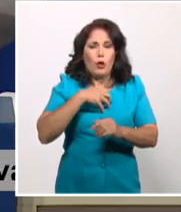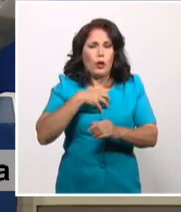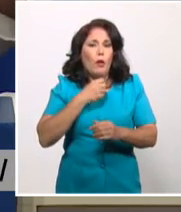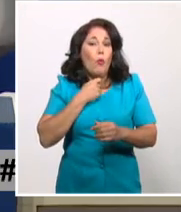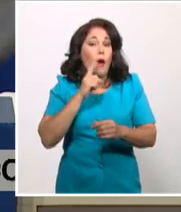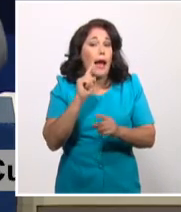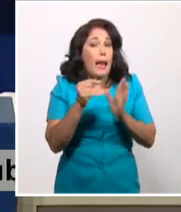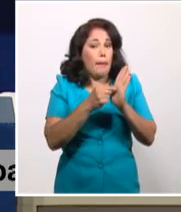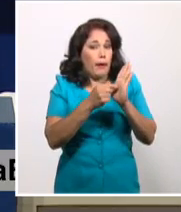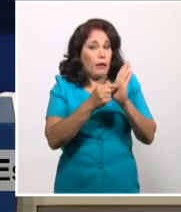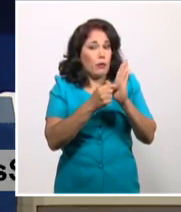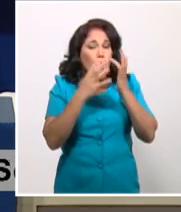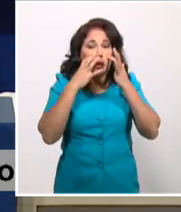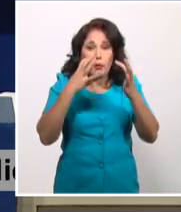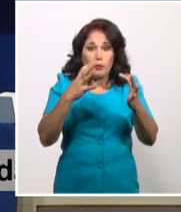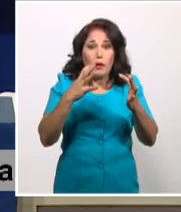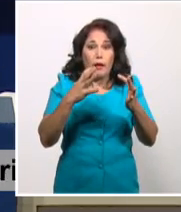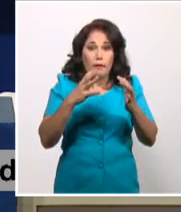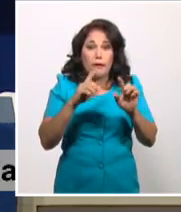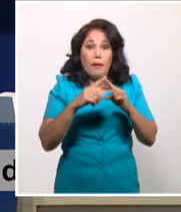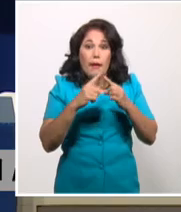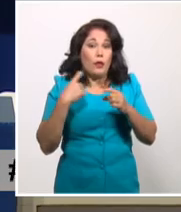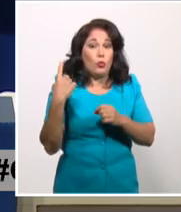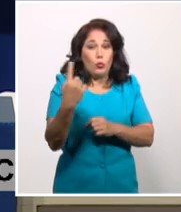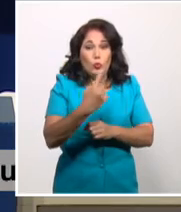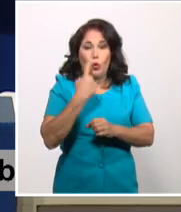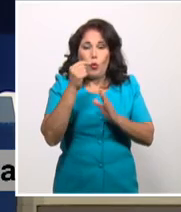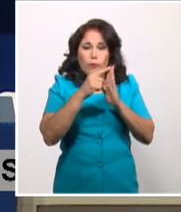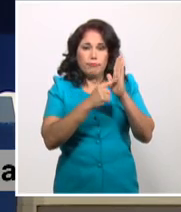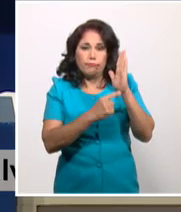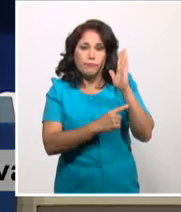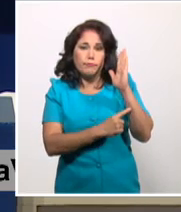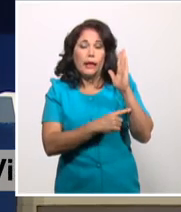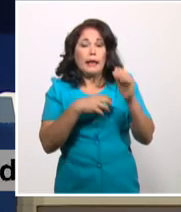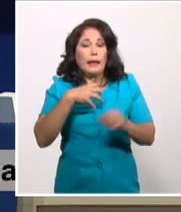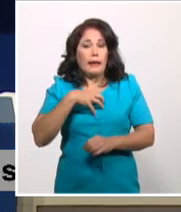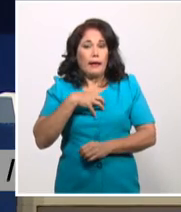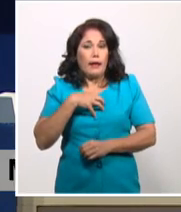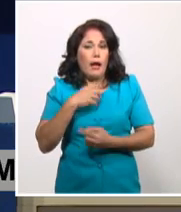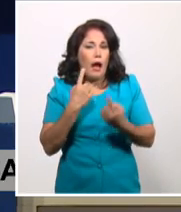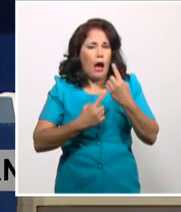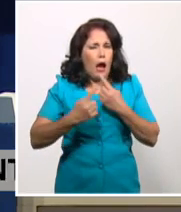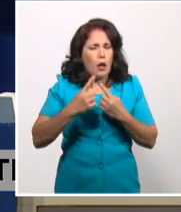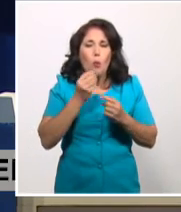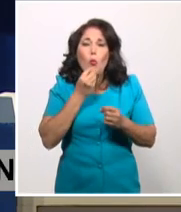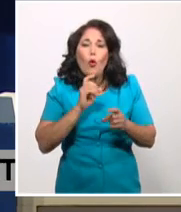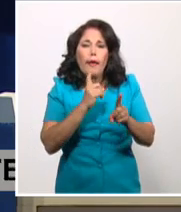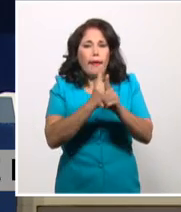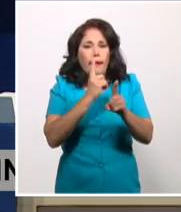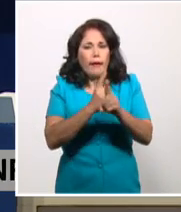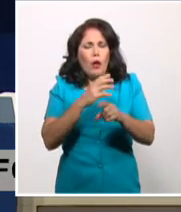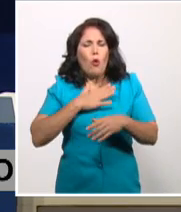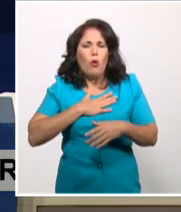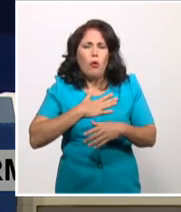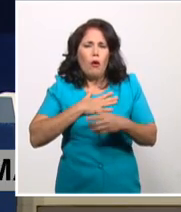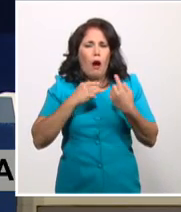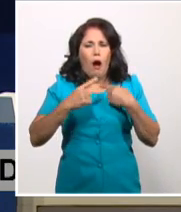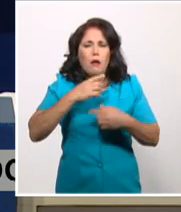elemento epidemiológico desfavorable de todo lo que se conoce que se pueden tener, y además de eso tengo síntomas de la